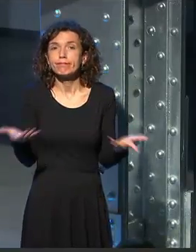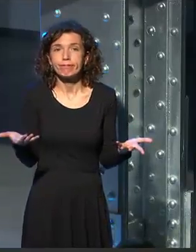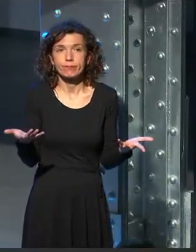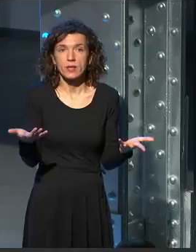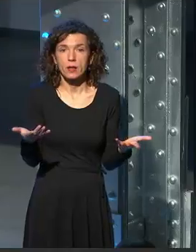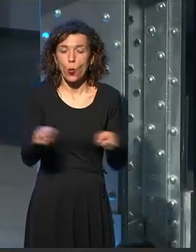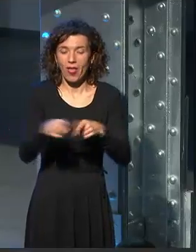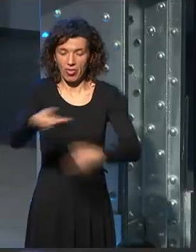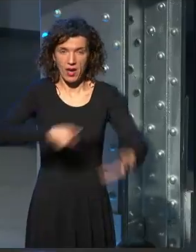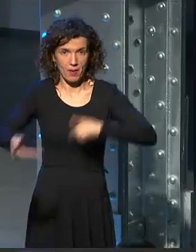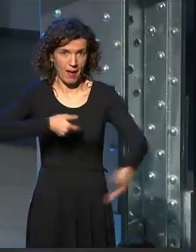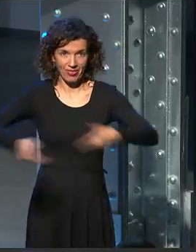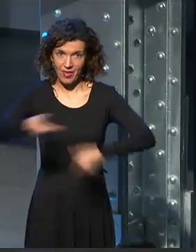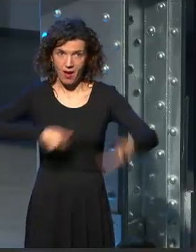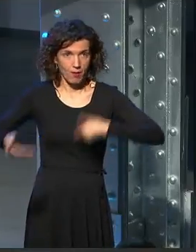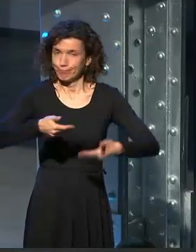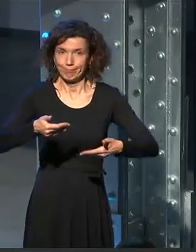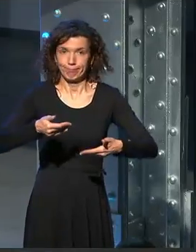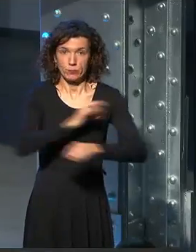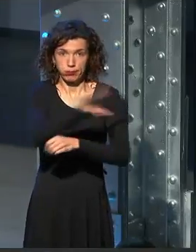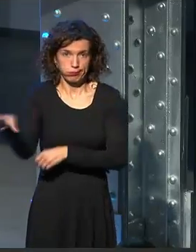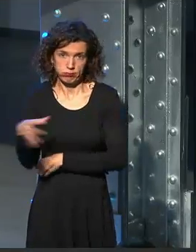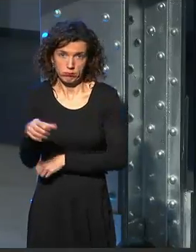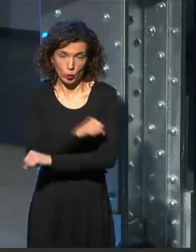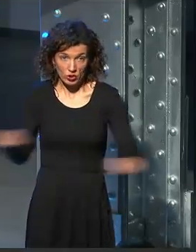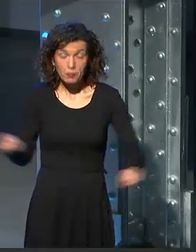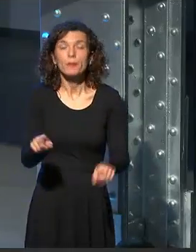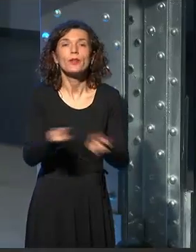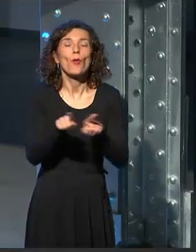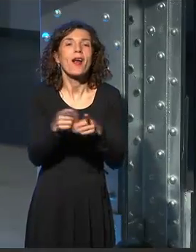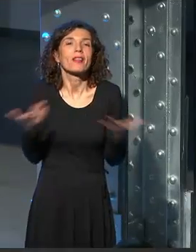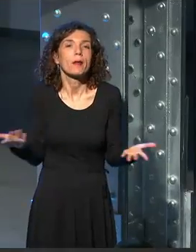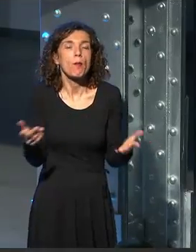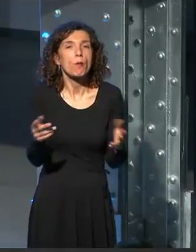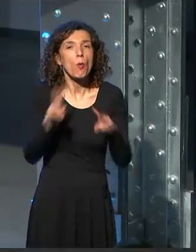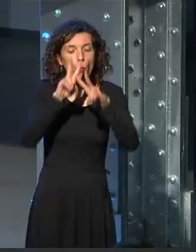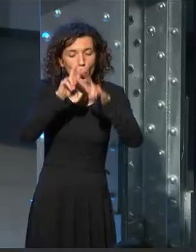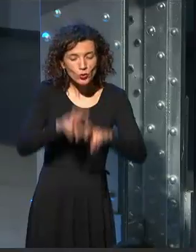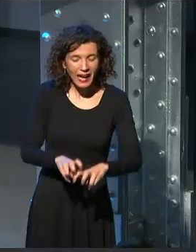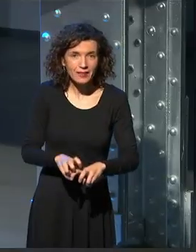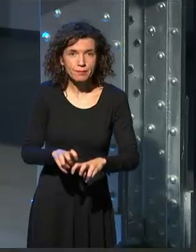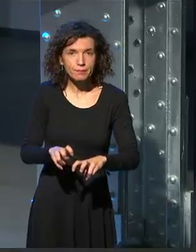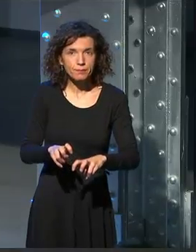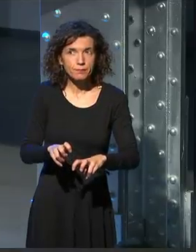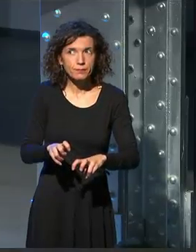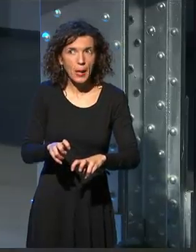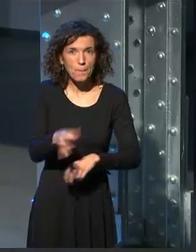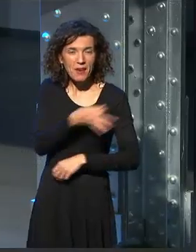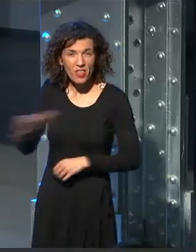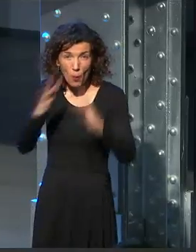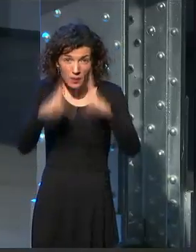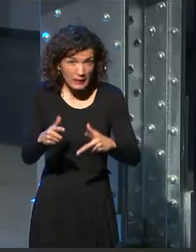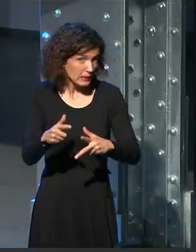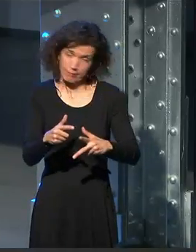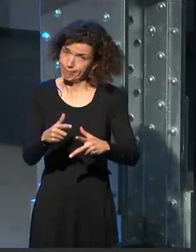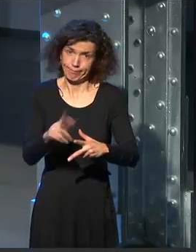tener toda esta demanda. Entonces, yo creo que tenemos que perder esto de buscar la perfección